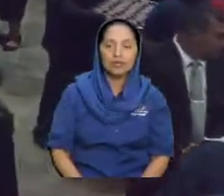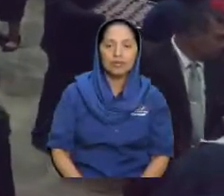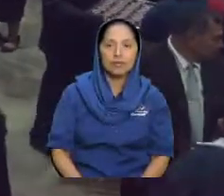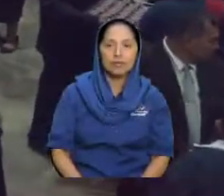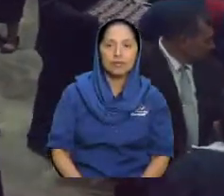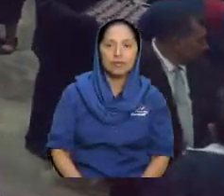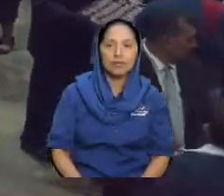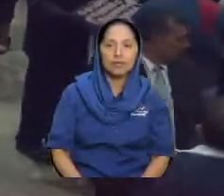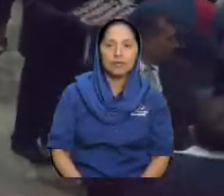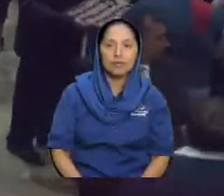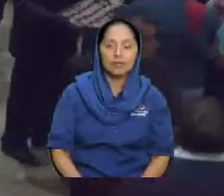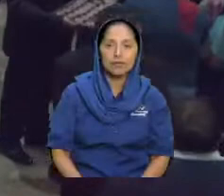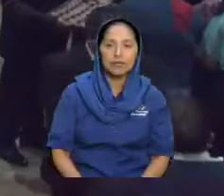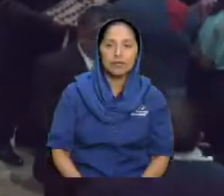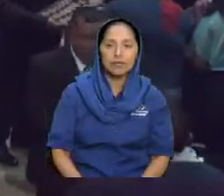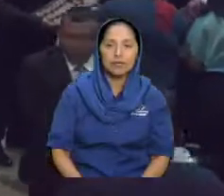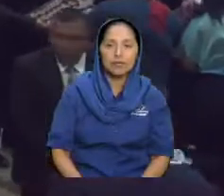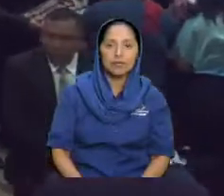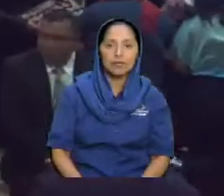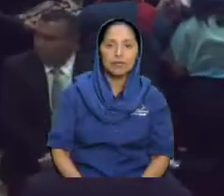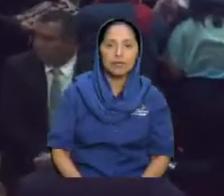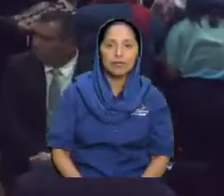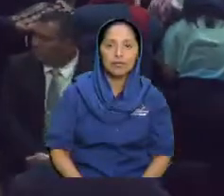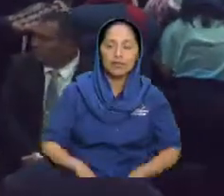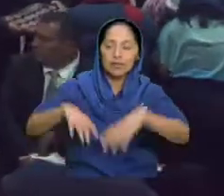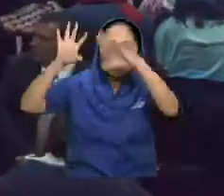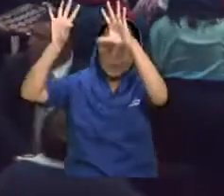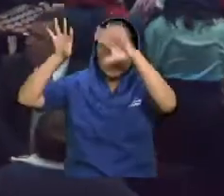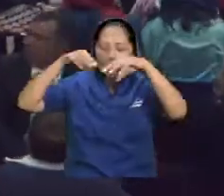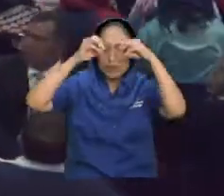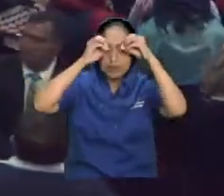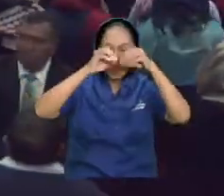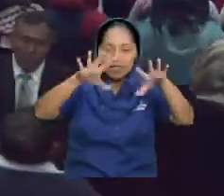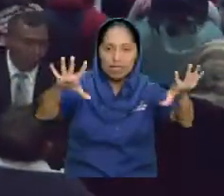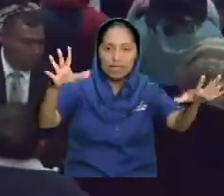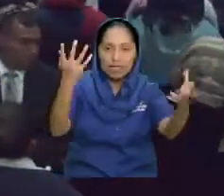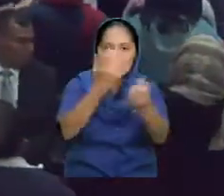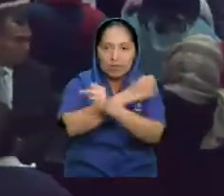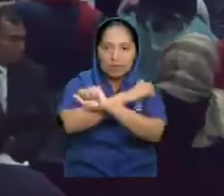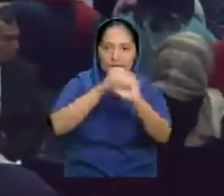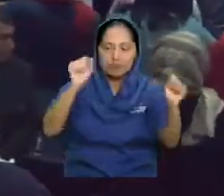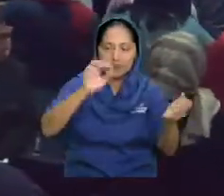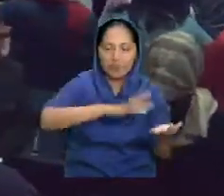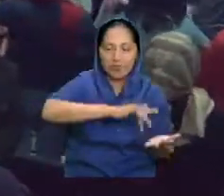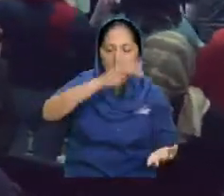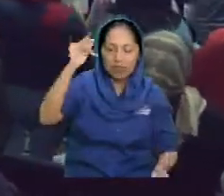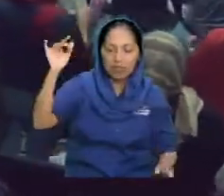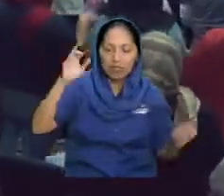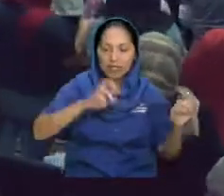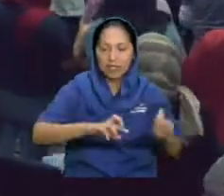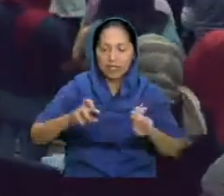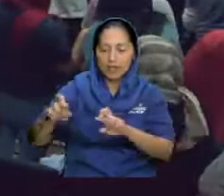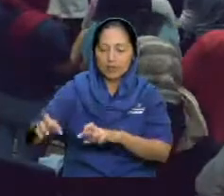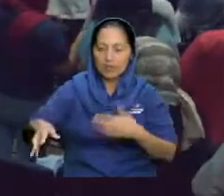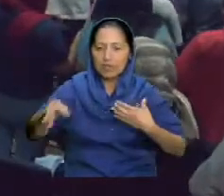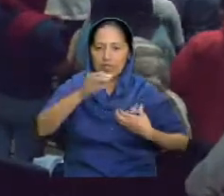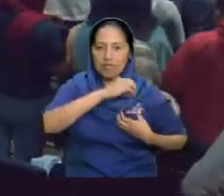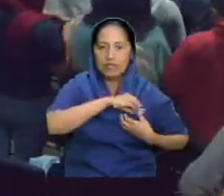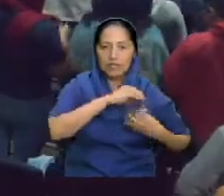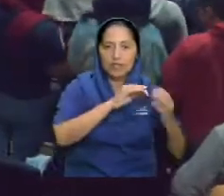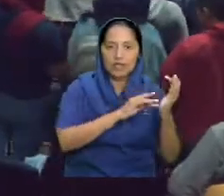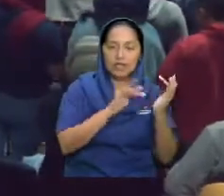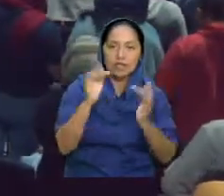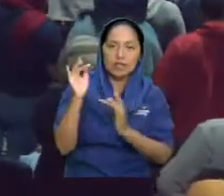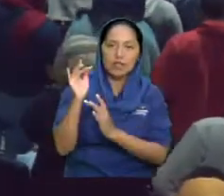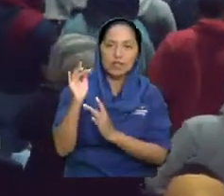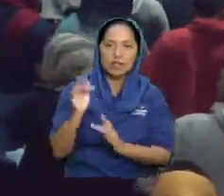salvación gloriosa a toda esta gente que ha decidido entregarse hoy, abrirle